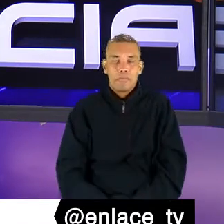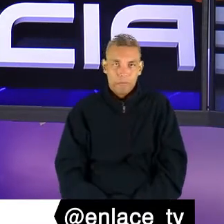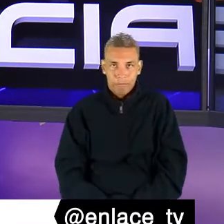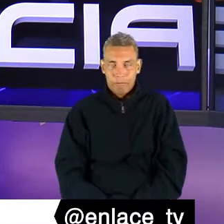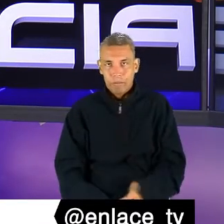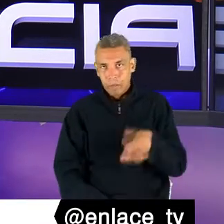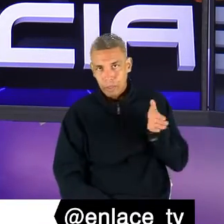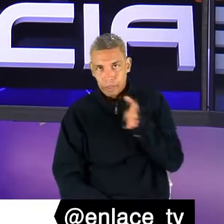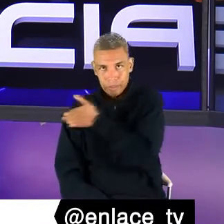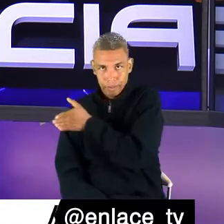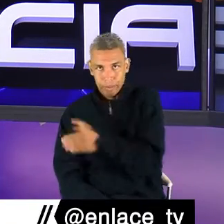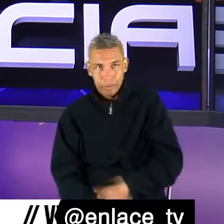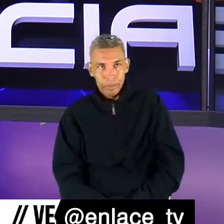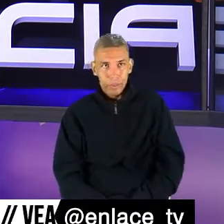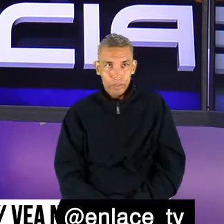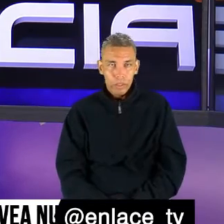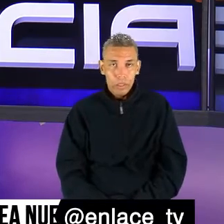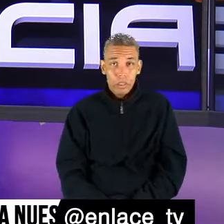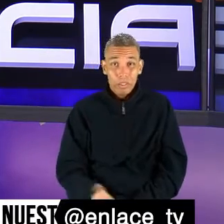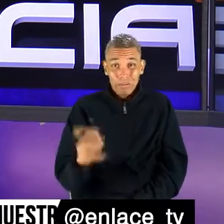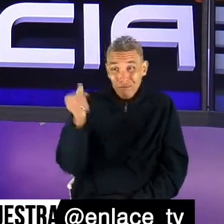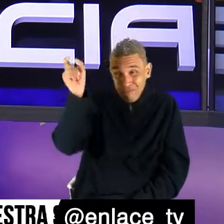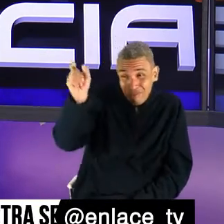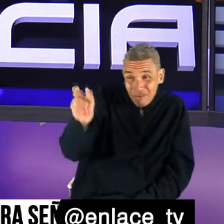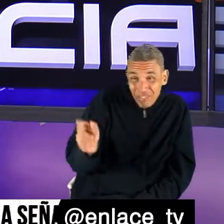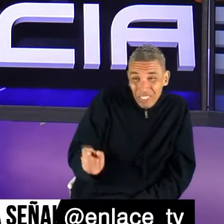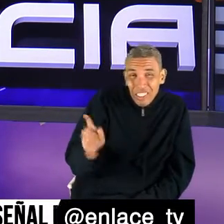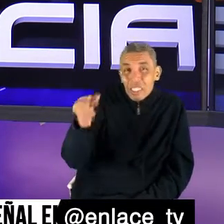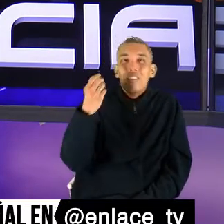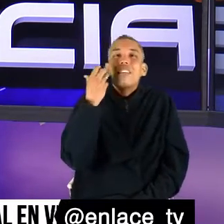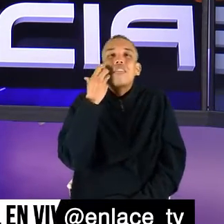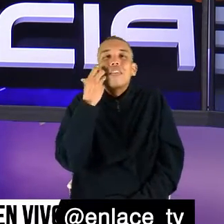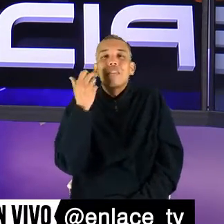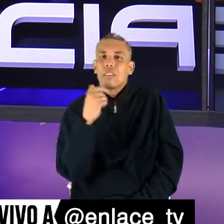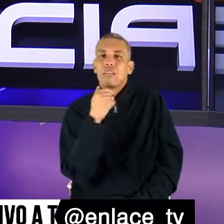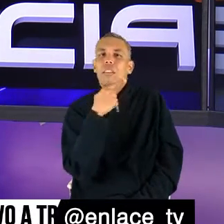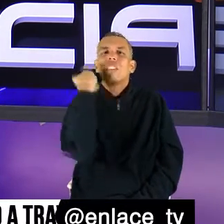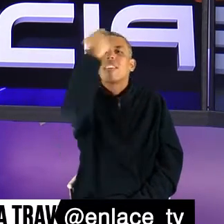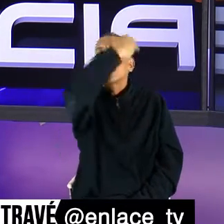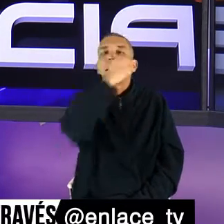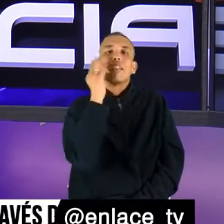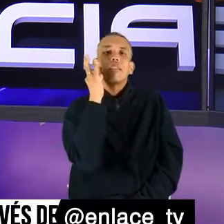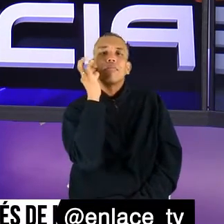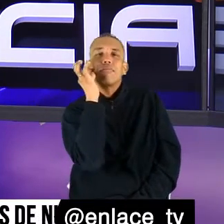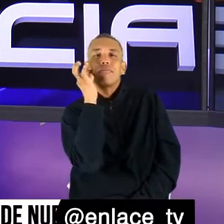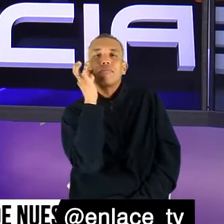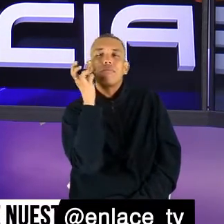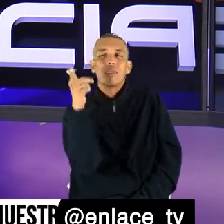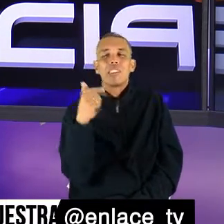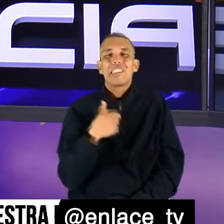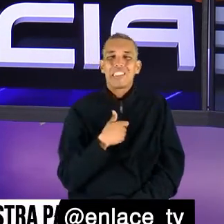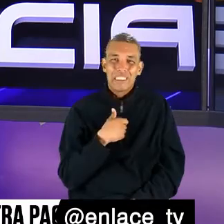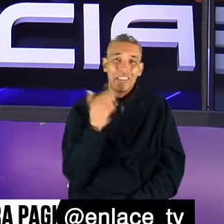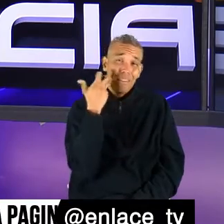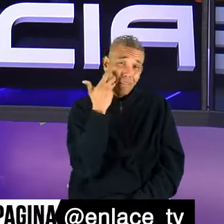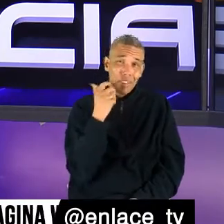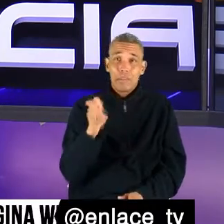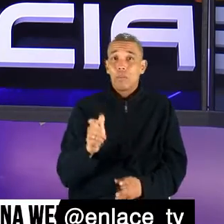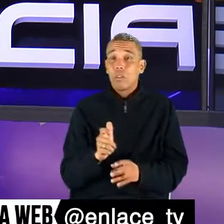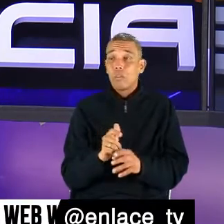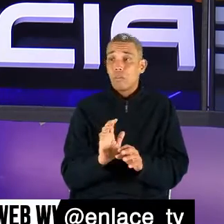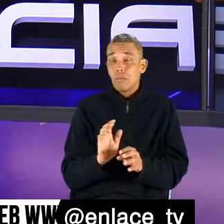Con urgencia se requiere el traslado de un paciente que padece enfermedad en su rostro. Su EPS no ha aprobado el mismo a pesar de los